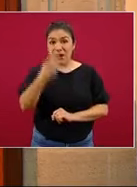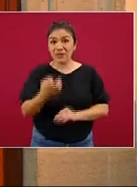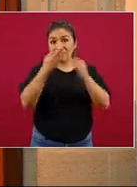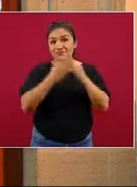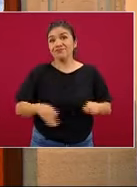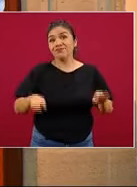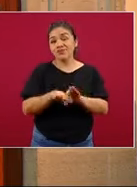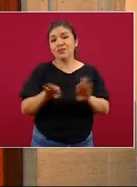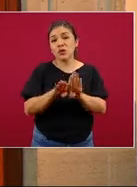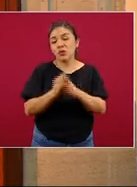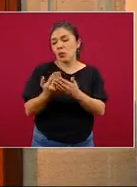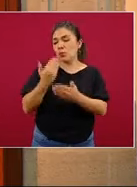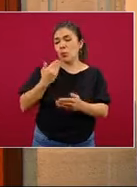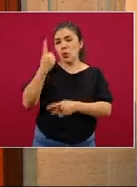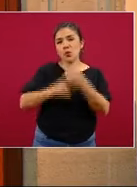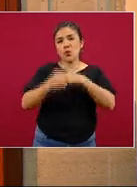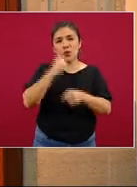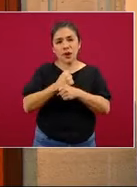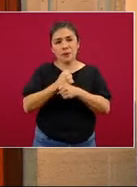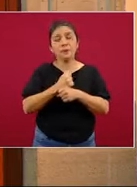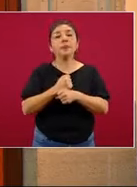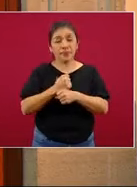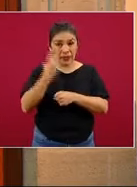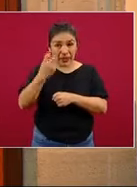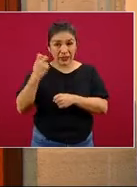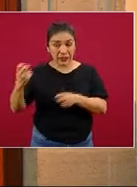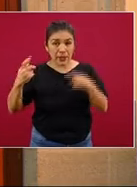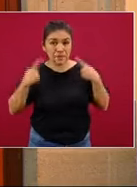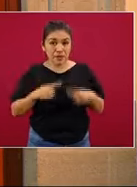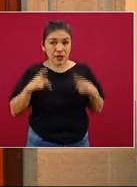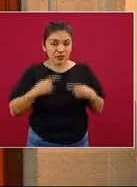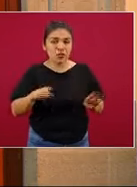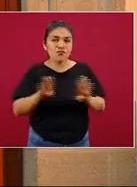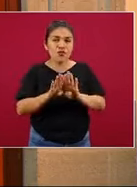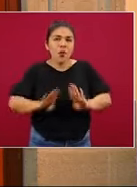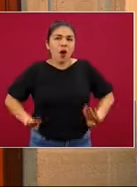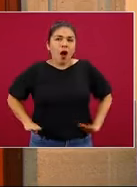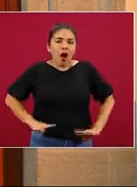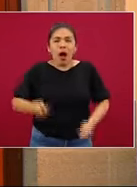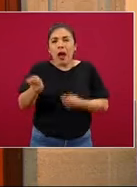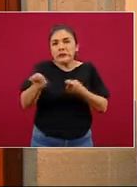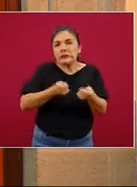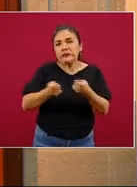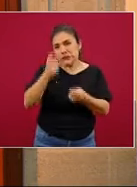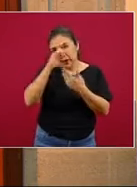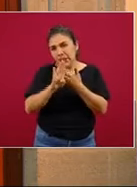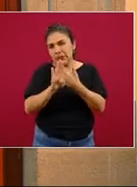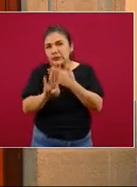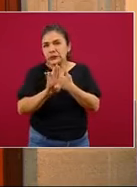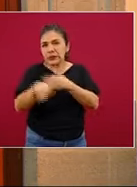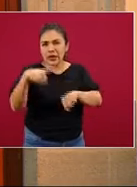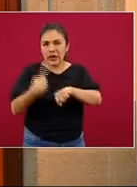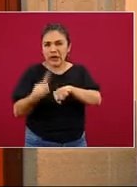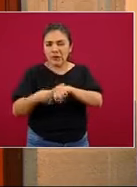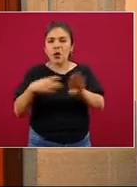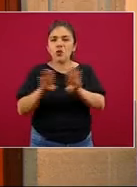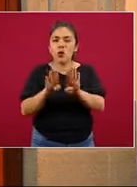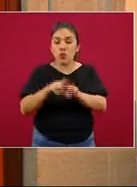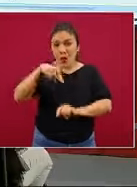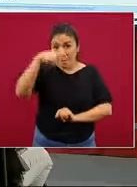en relación al año previo, que esta población, obviamente por las medidas de contención que se han tenido, y me refiero a no